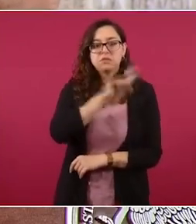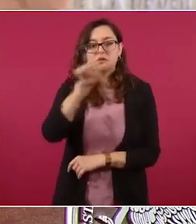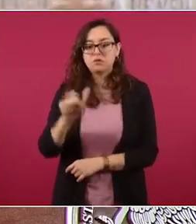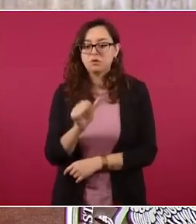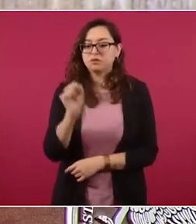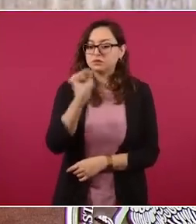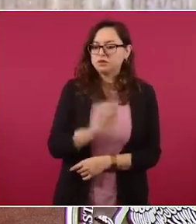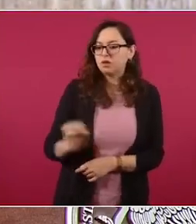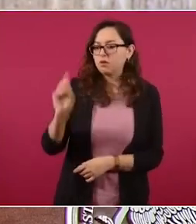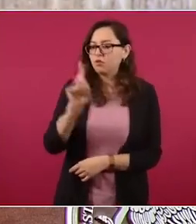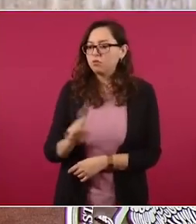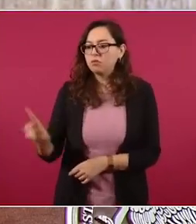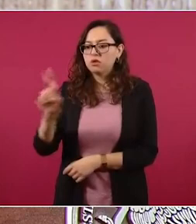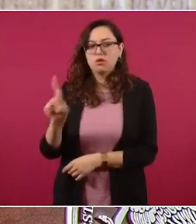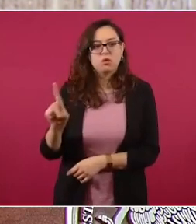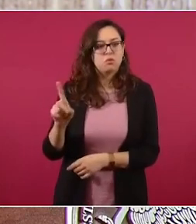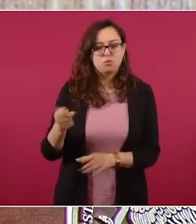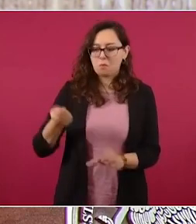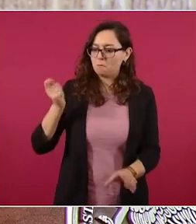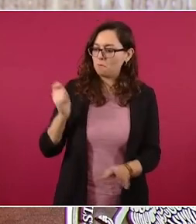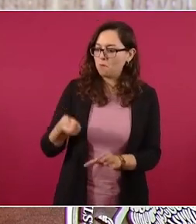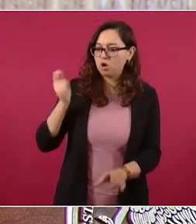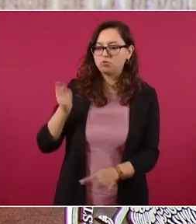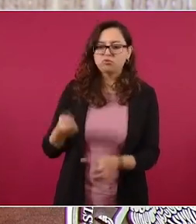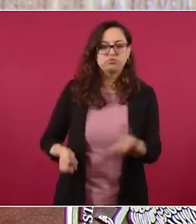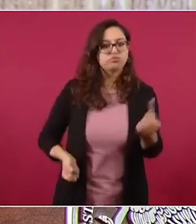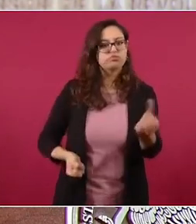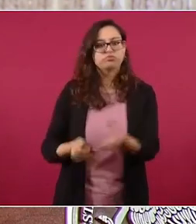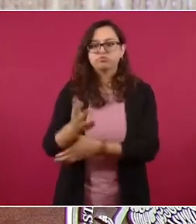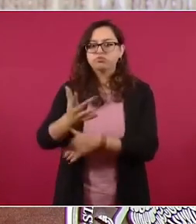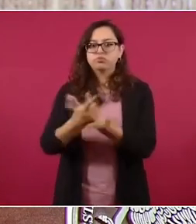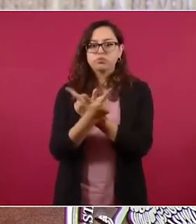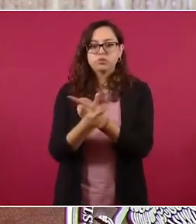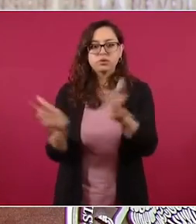para dejar en libertad a